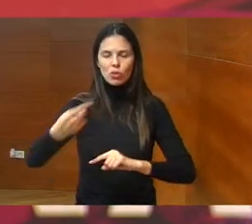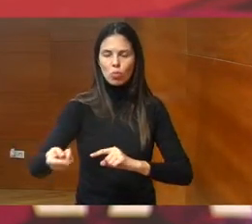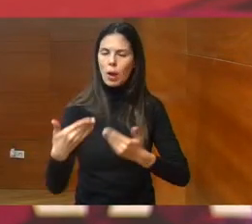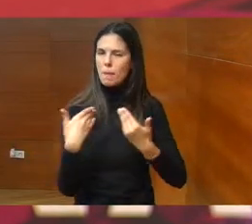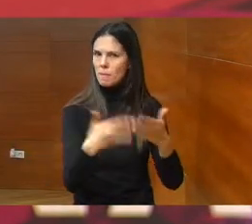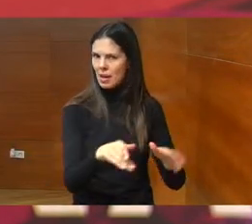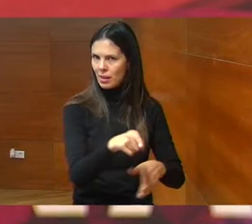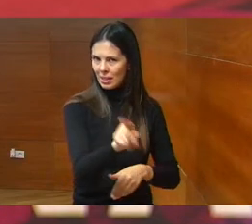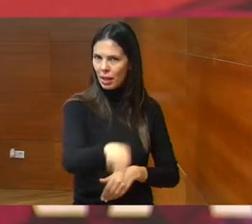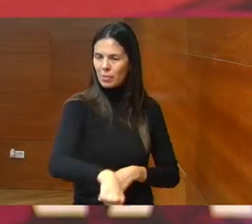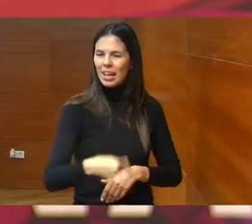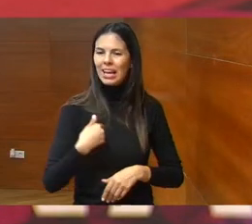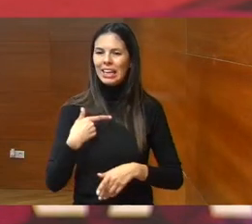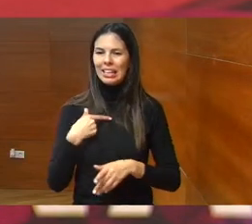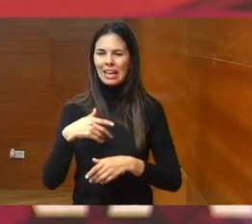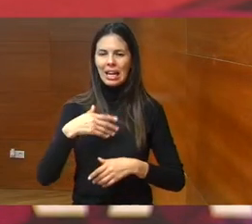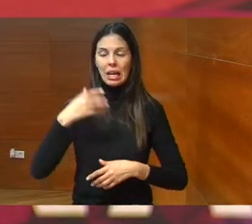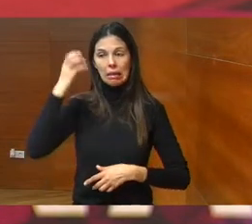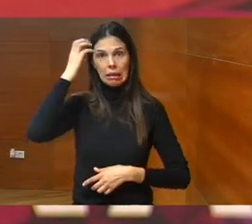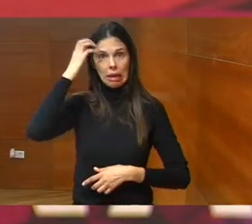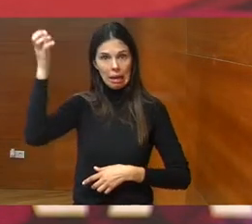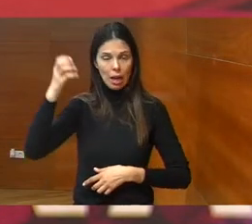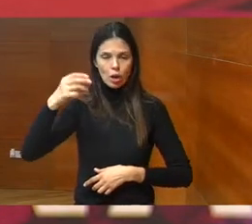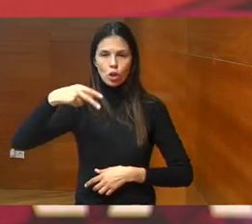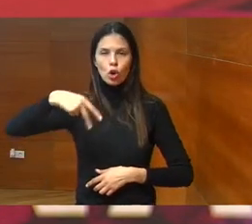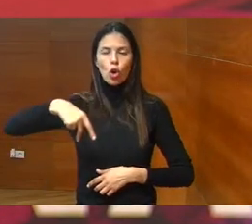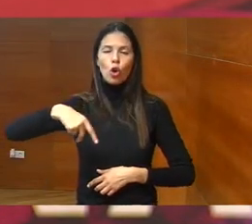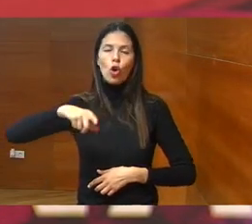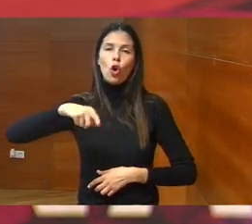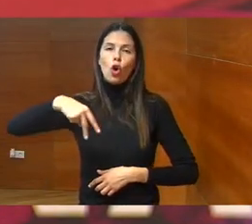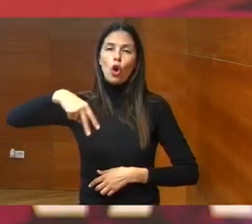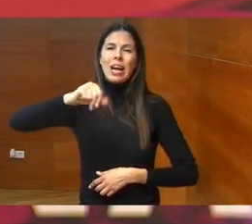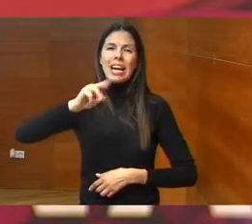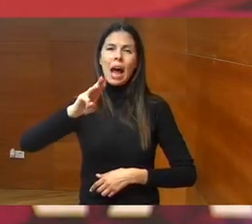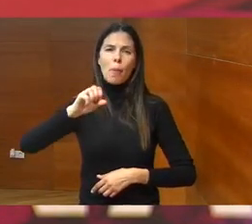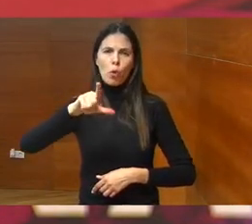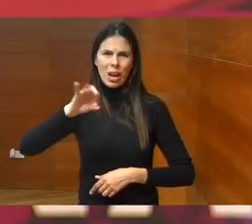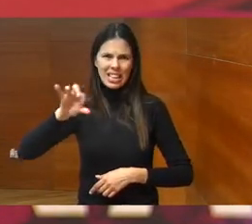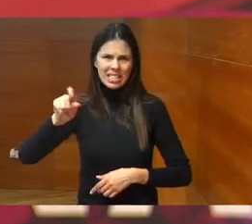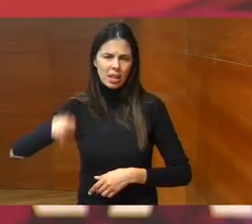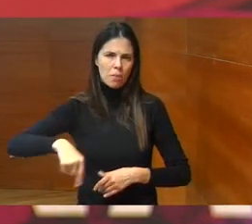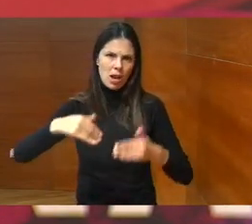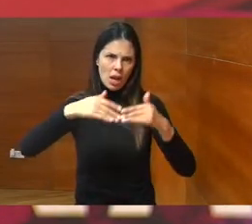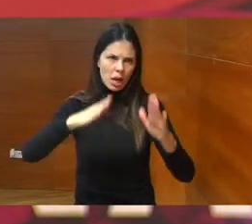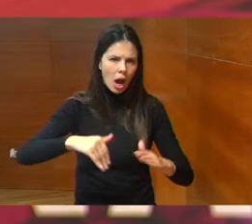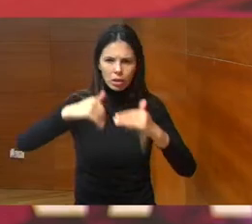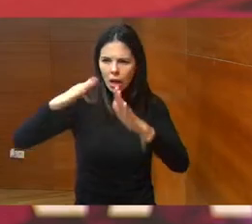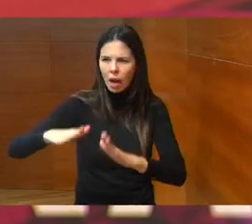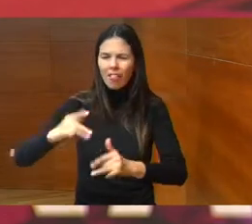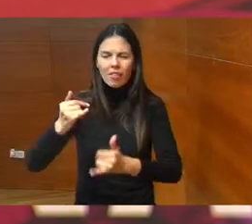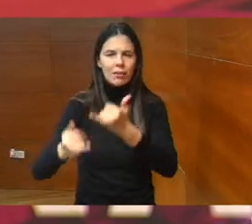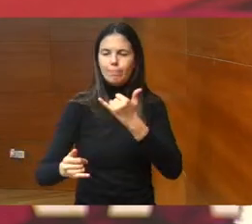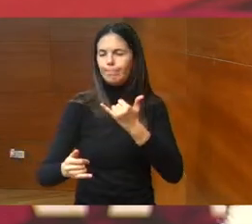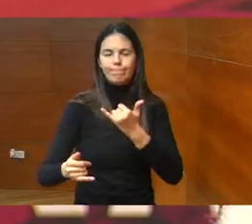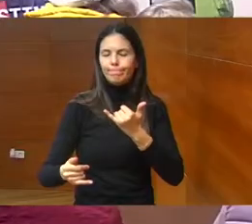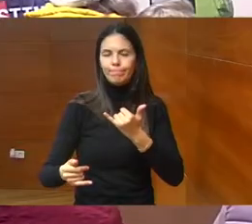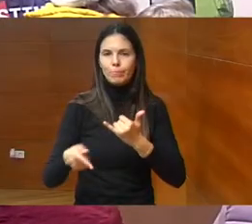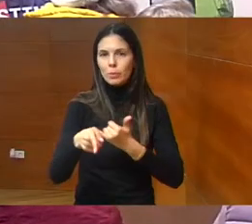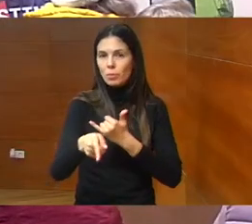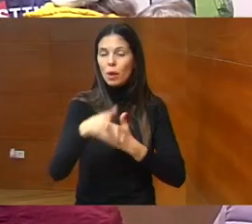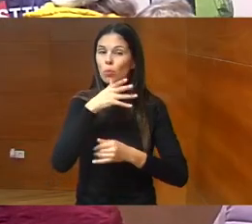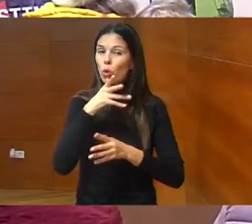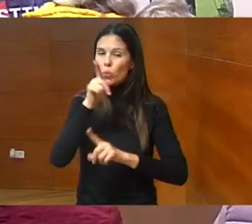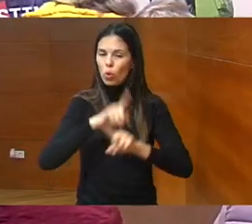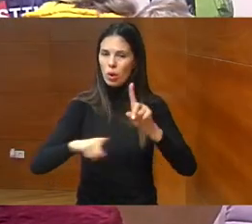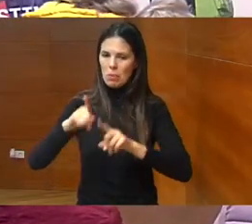a familia por su hija terras casas ecaudáis que se pierden a causa de sublevación de aquel reino de